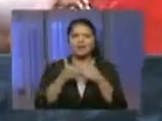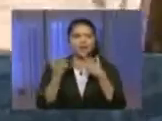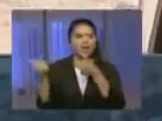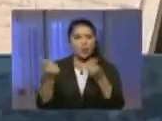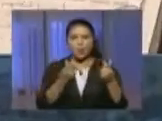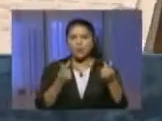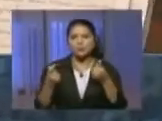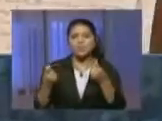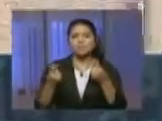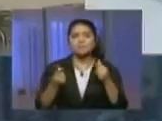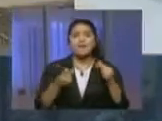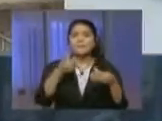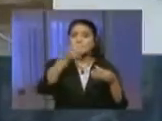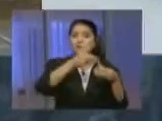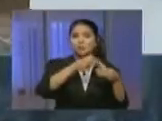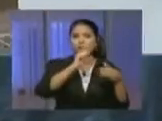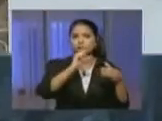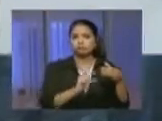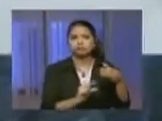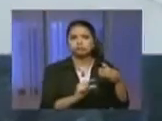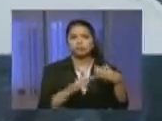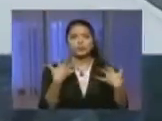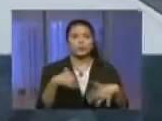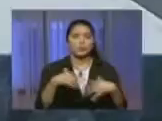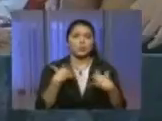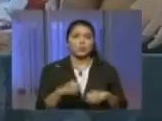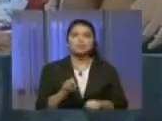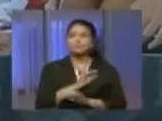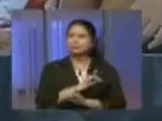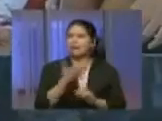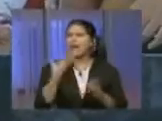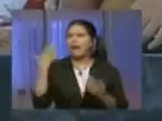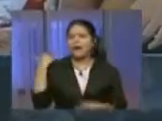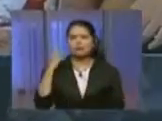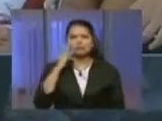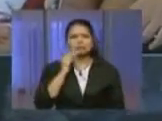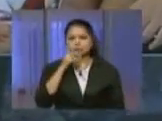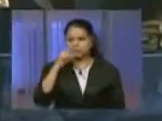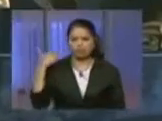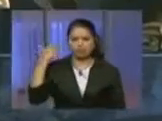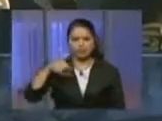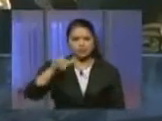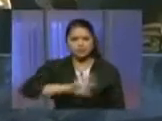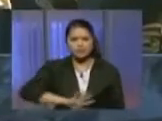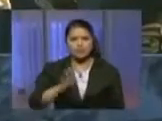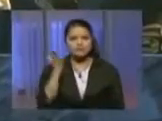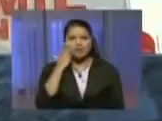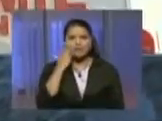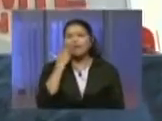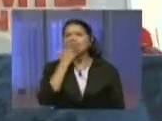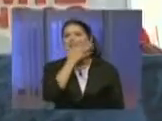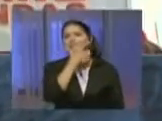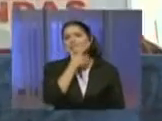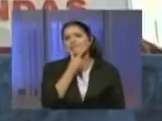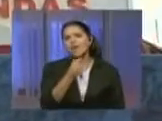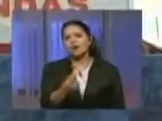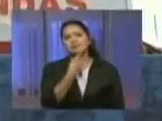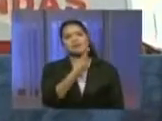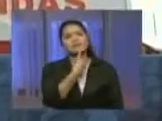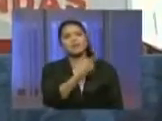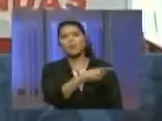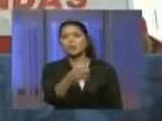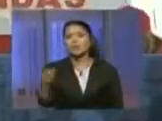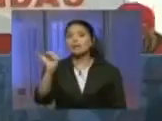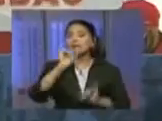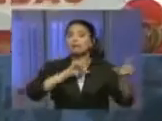caída del precio del petróleo como lo hemos experimentado todo este año Sería fácil yo decirle a ustedes Mire ya